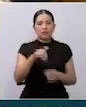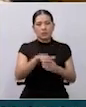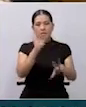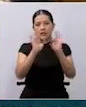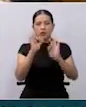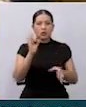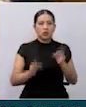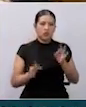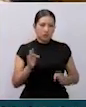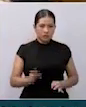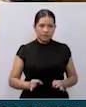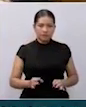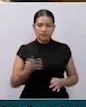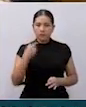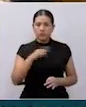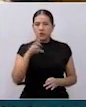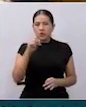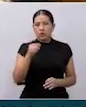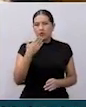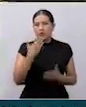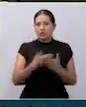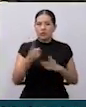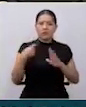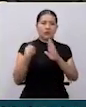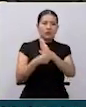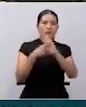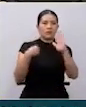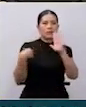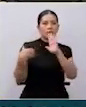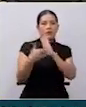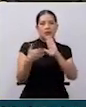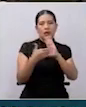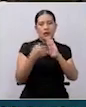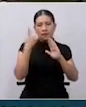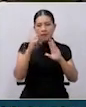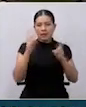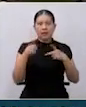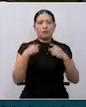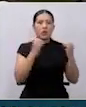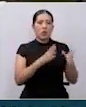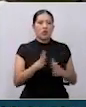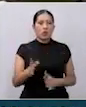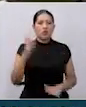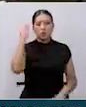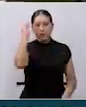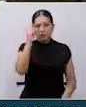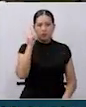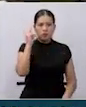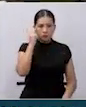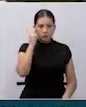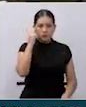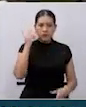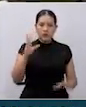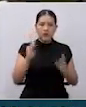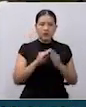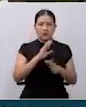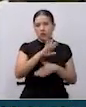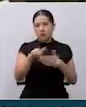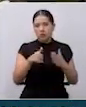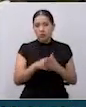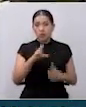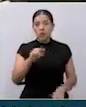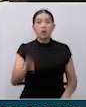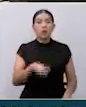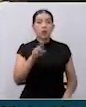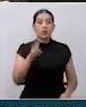no seamos criticados a futuras con ninguna organización política orgánica, utilizan